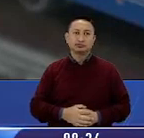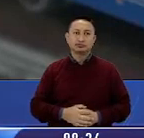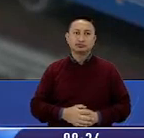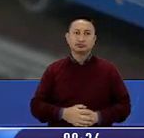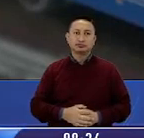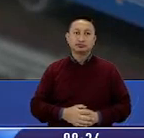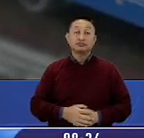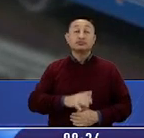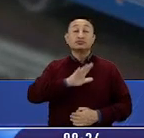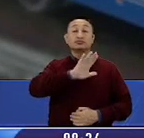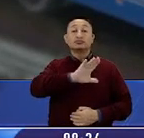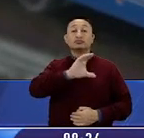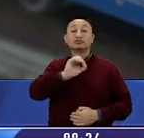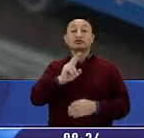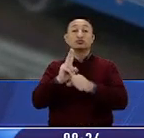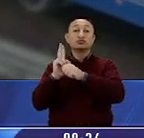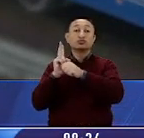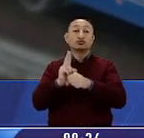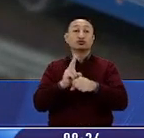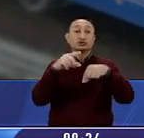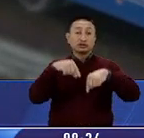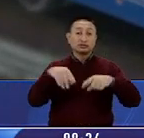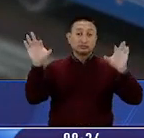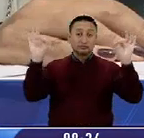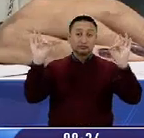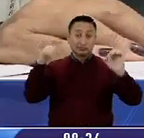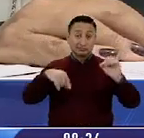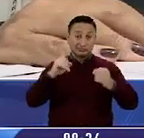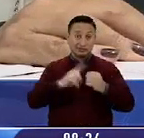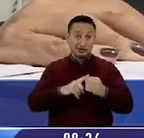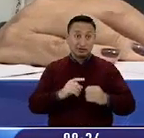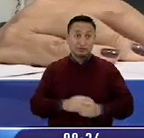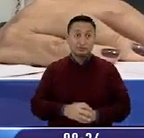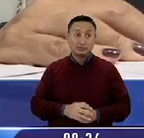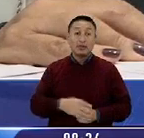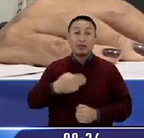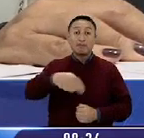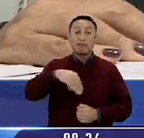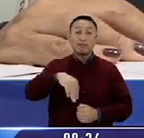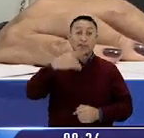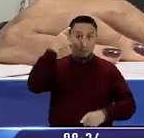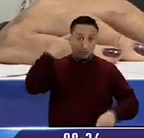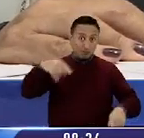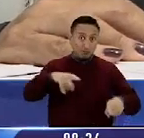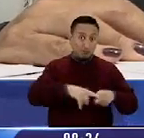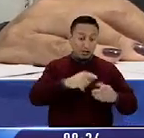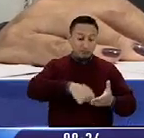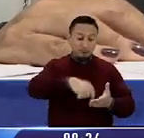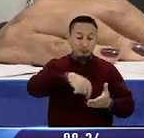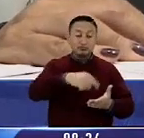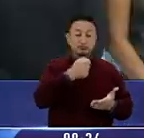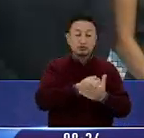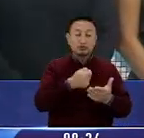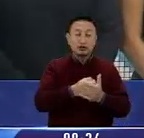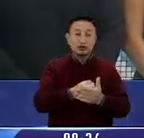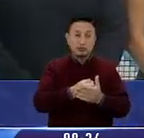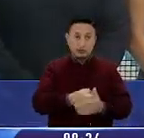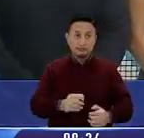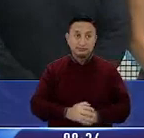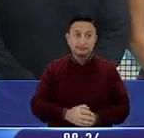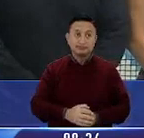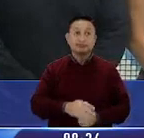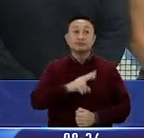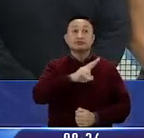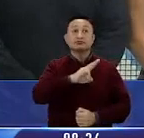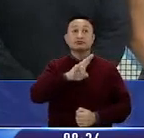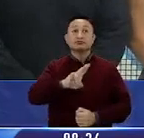total son 50 trolebuses 100% eléctricos para la capital. Este miércoles se firmó el contrato de adquisición de las unidades por más de